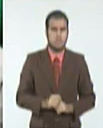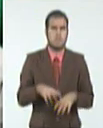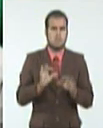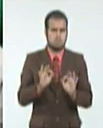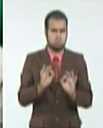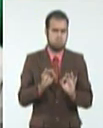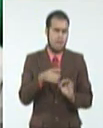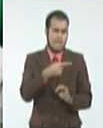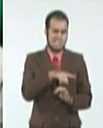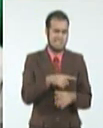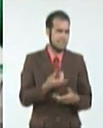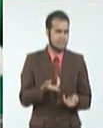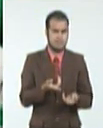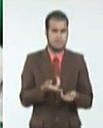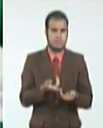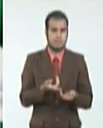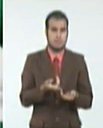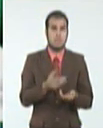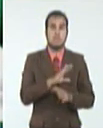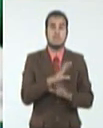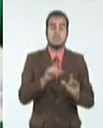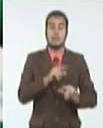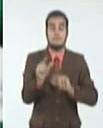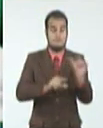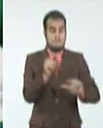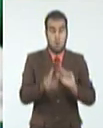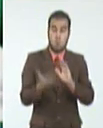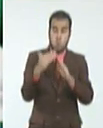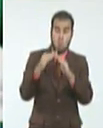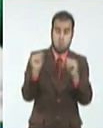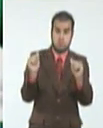ayer se dieron en nuestro país